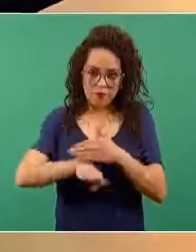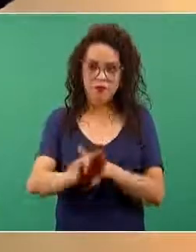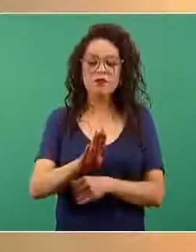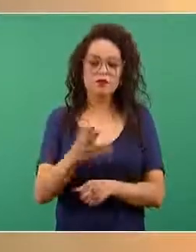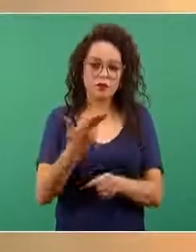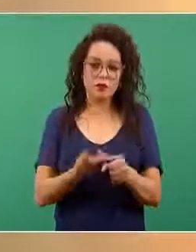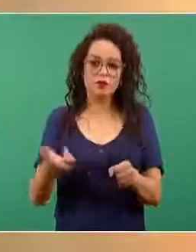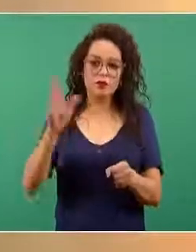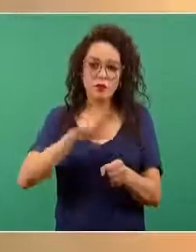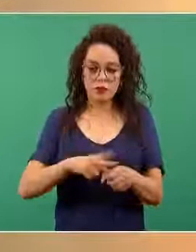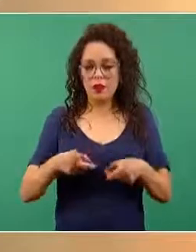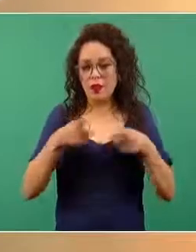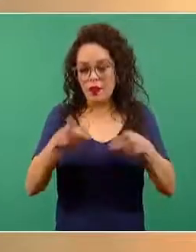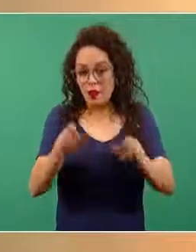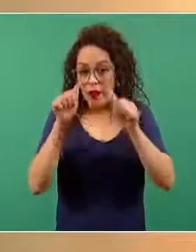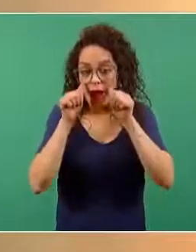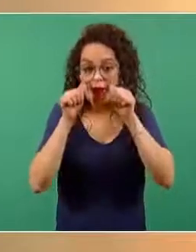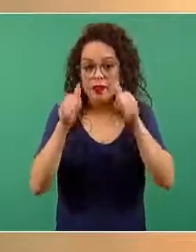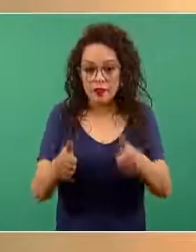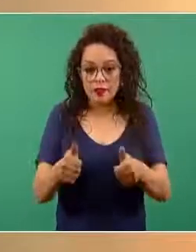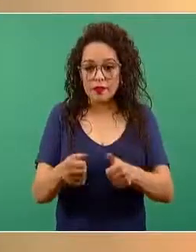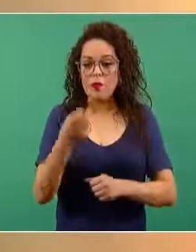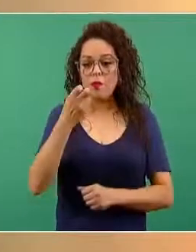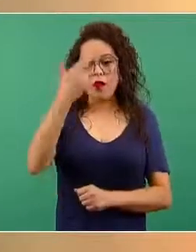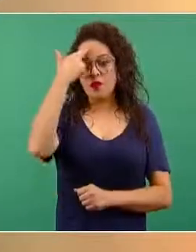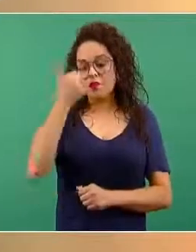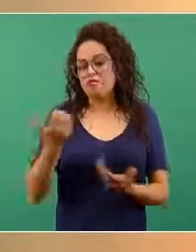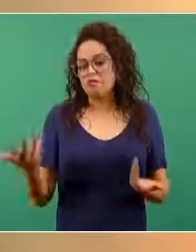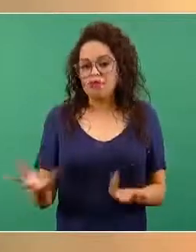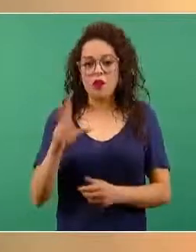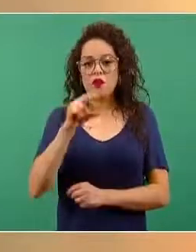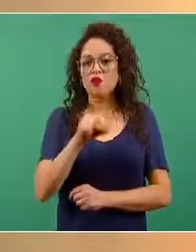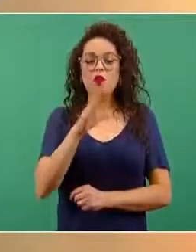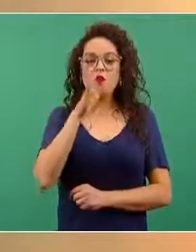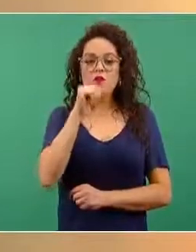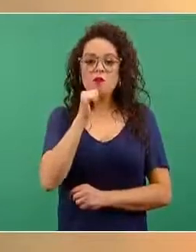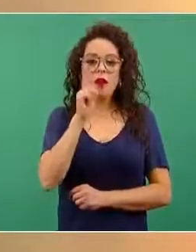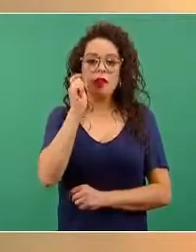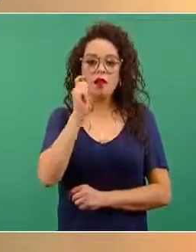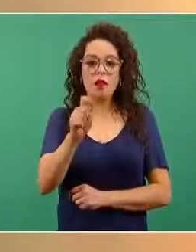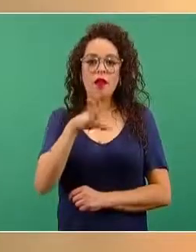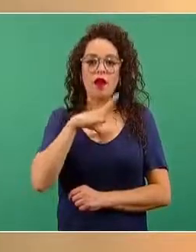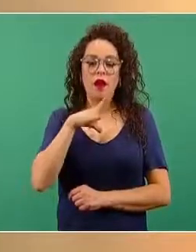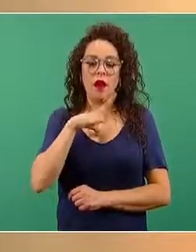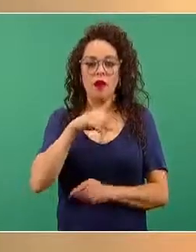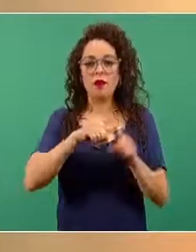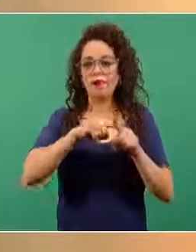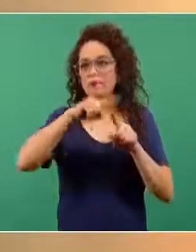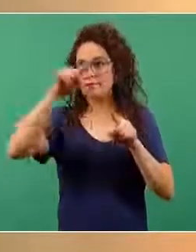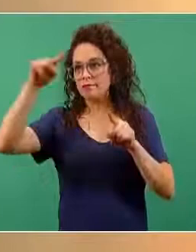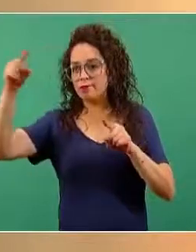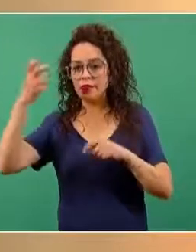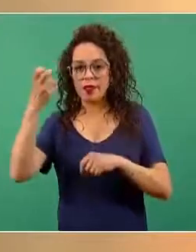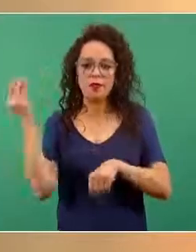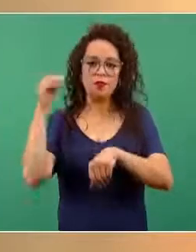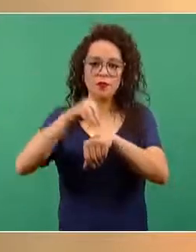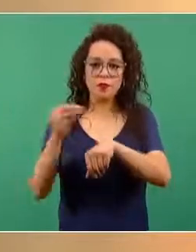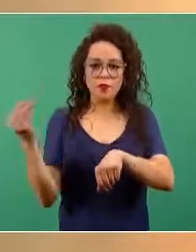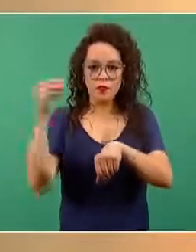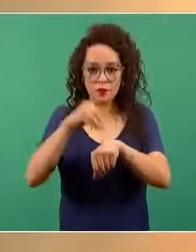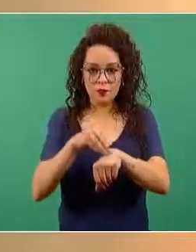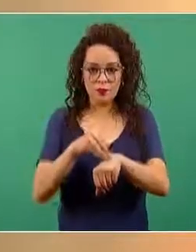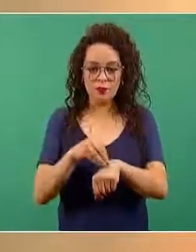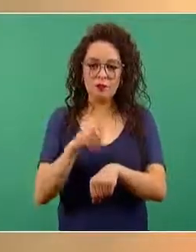su salud y por lo tanto no se verán reflejadas estas personas en las curvas epidémicas de lo